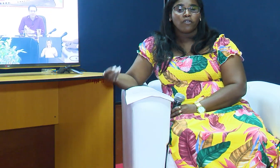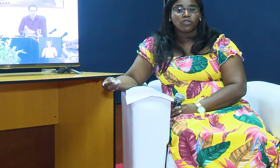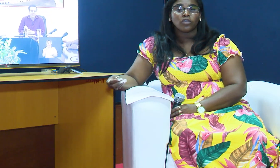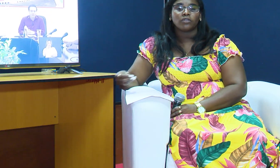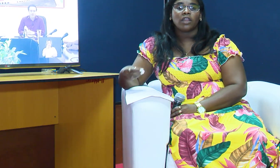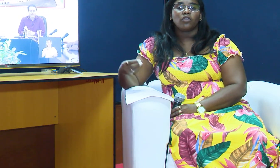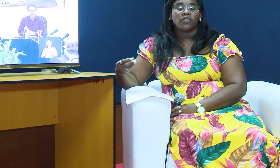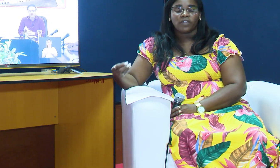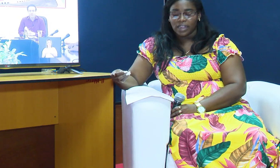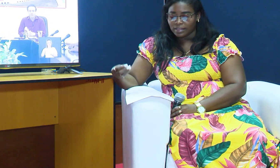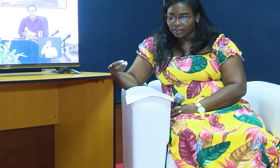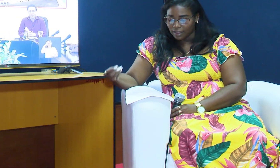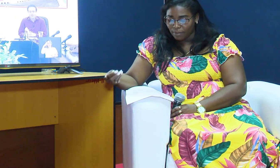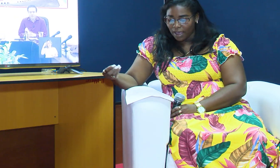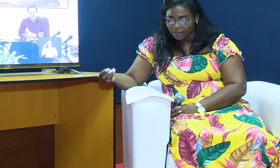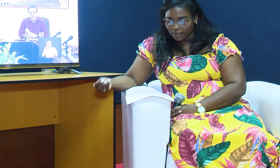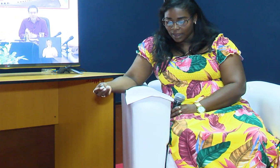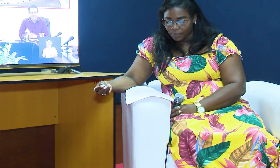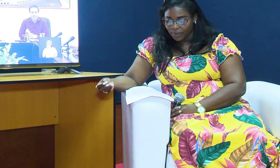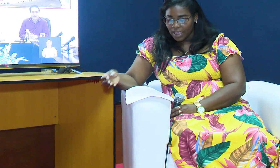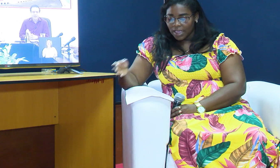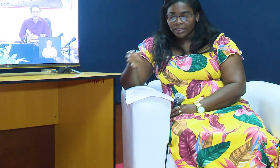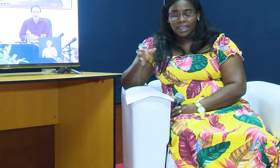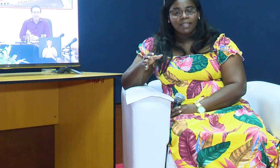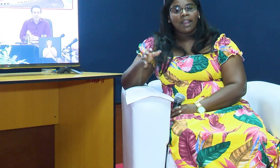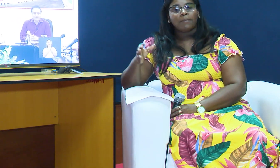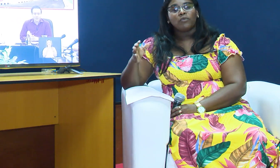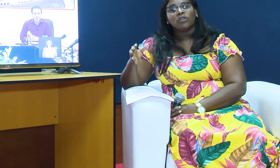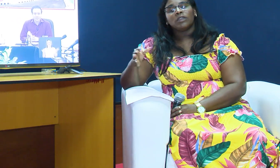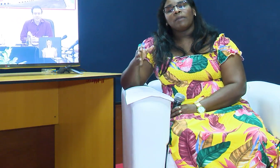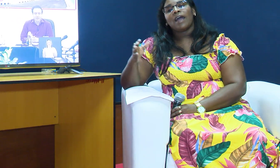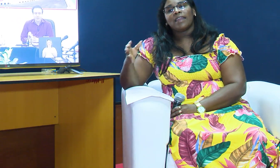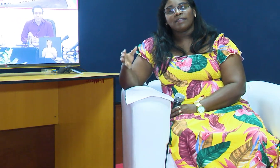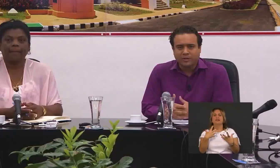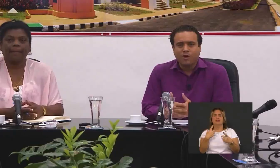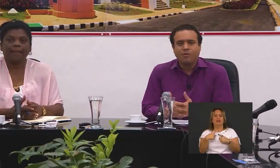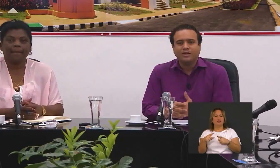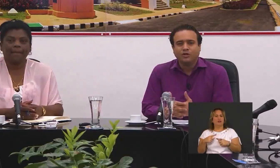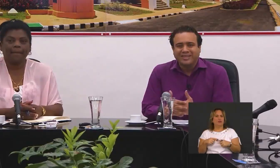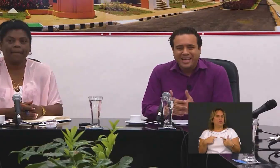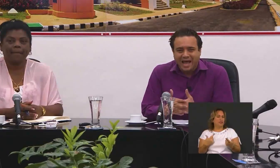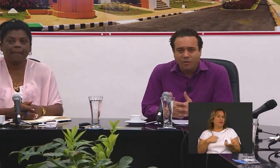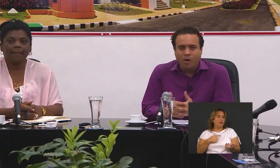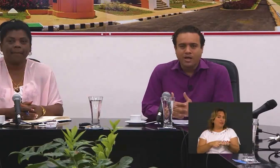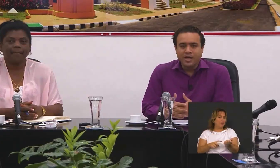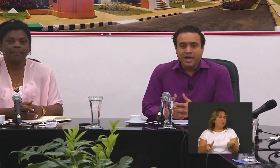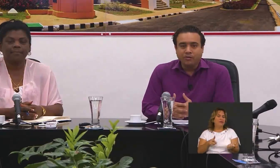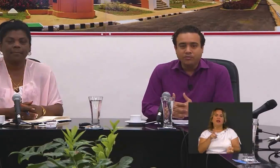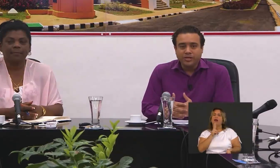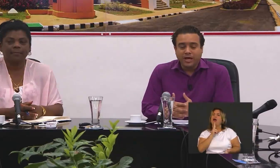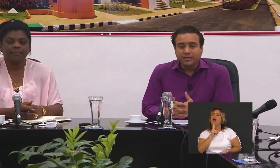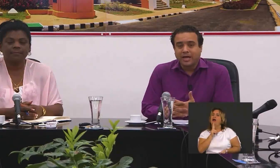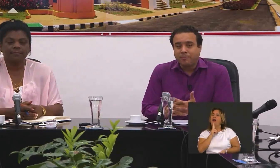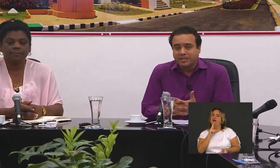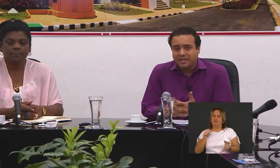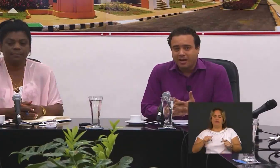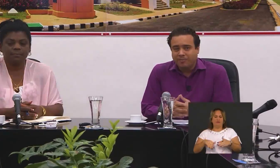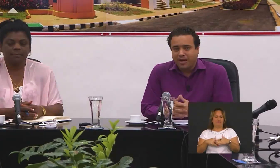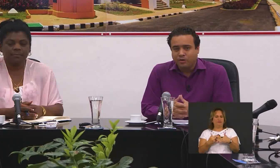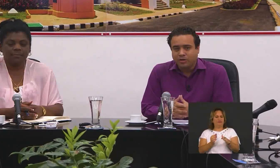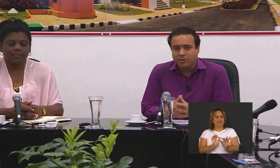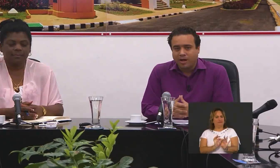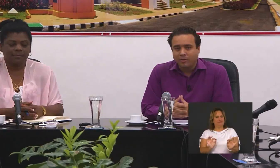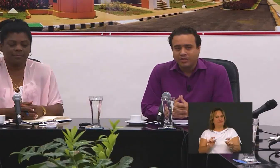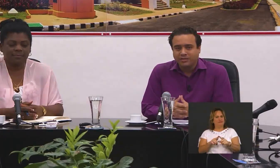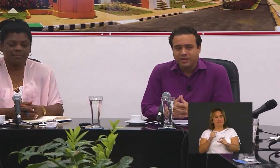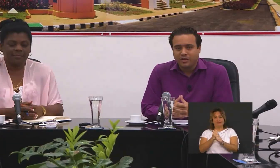bien profundo de los diferentes temas a tratar, desde las múltiples aristas, a partir de la implementación, el seguimiento de